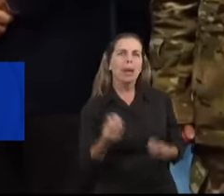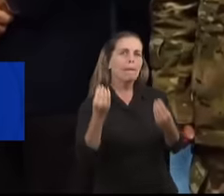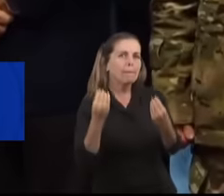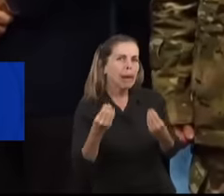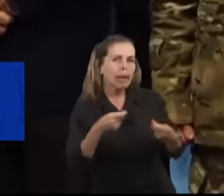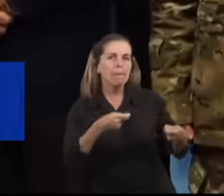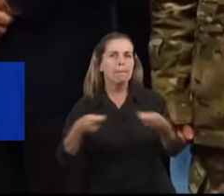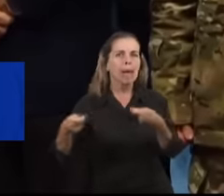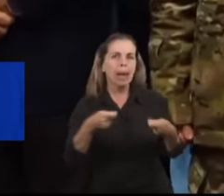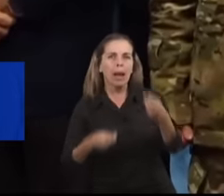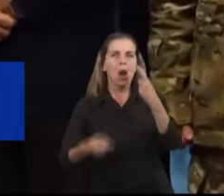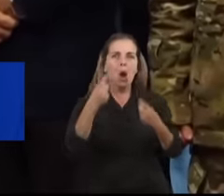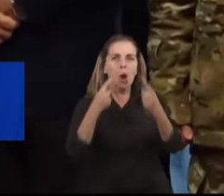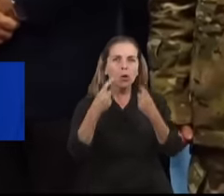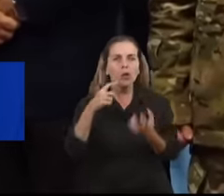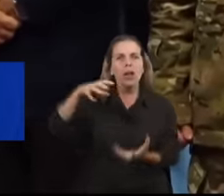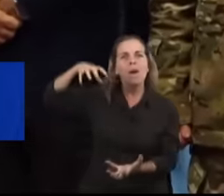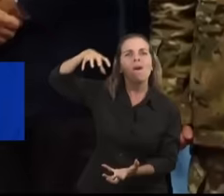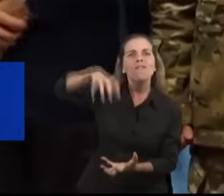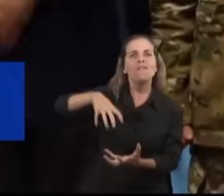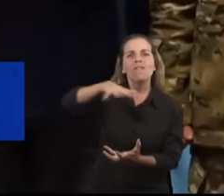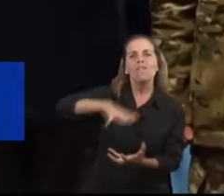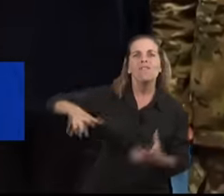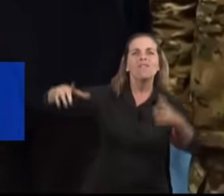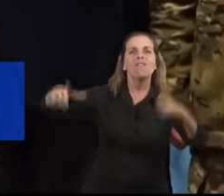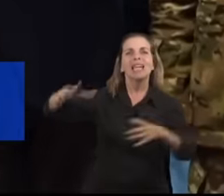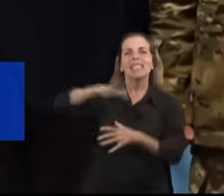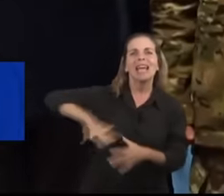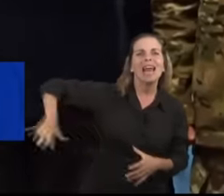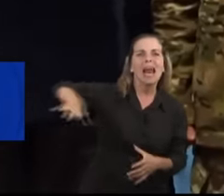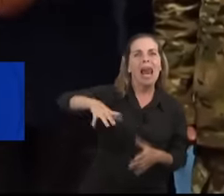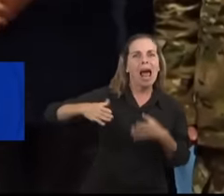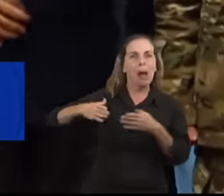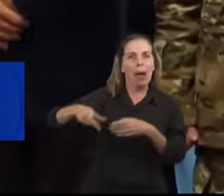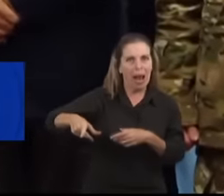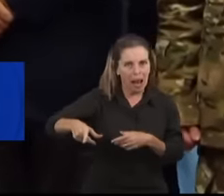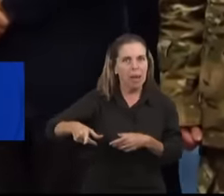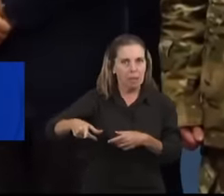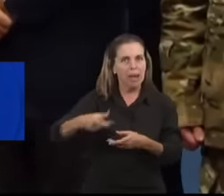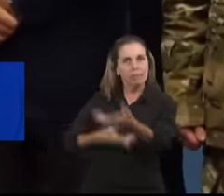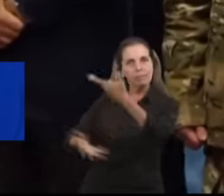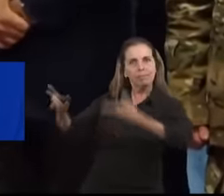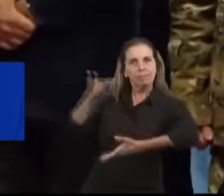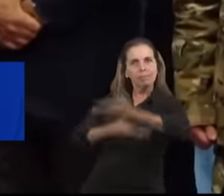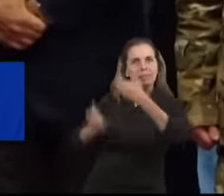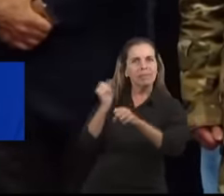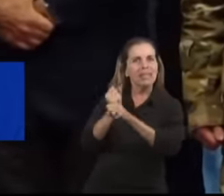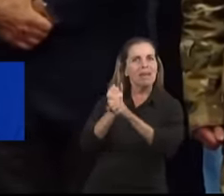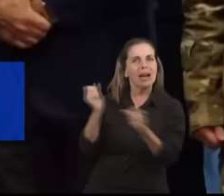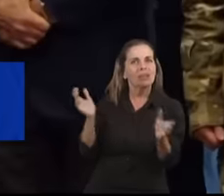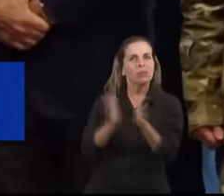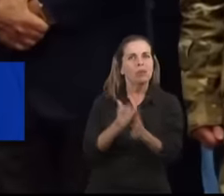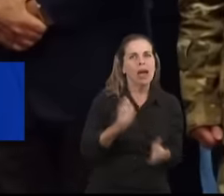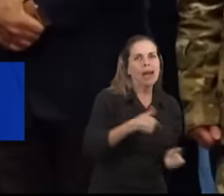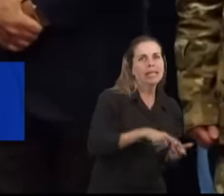en el desarrollo de la base naval integrada y seguir fortaleciendo la relación de amistad y colaboración entre ambos países. Más